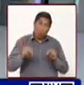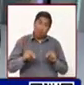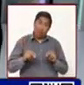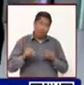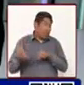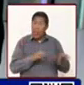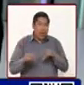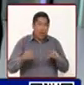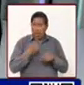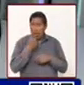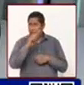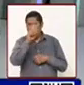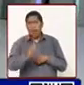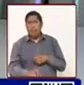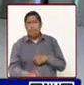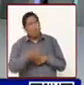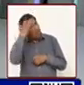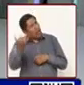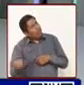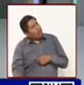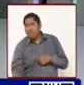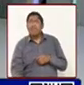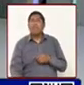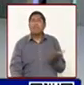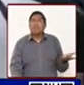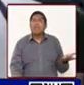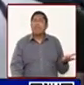realizó. Y la pregunta que nos hacemos es, ¿por qué?